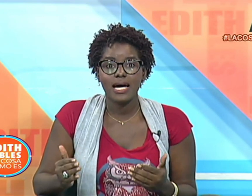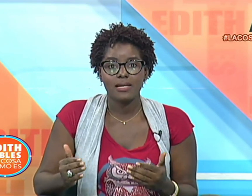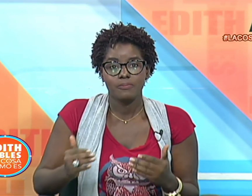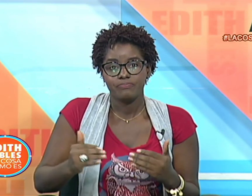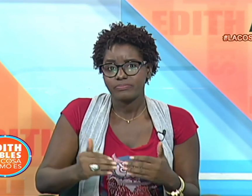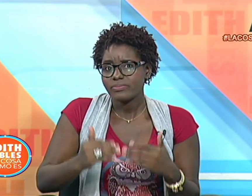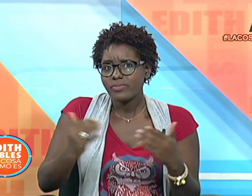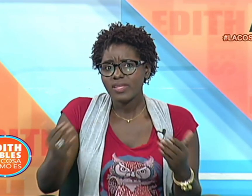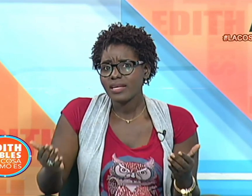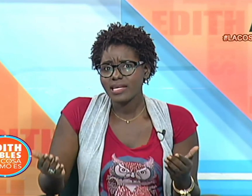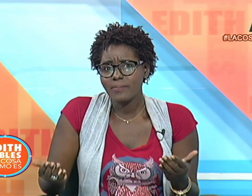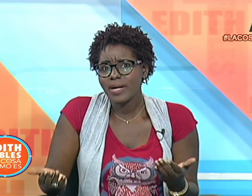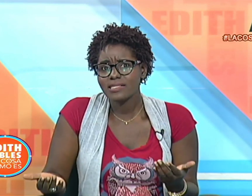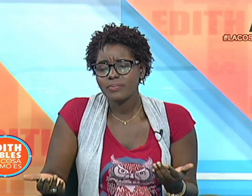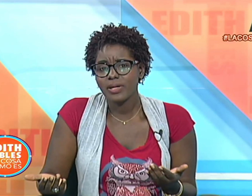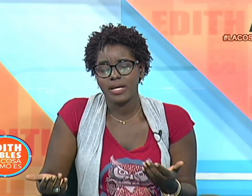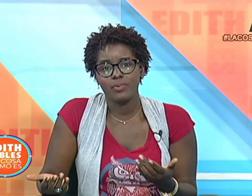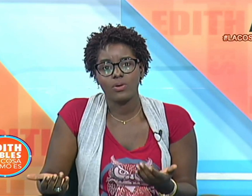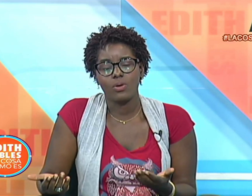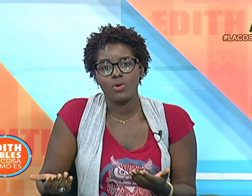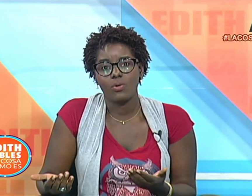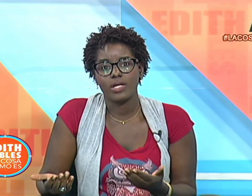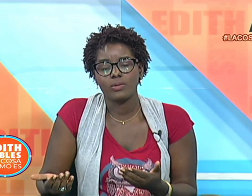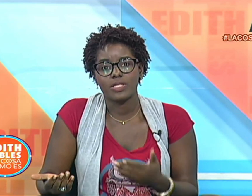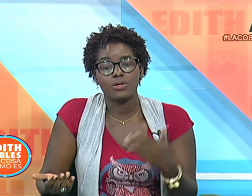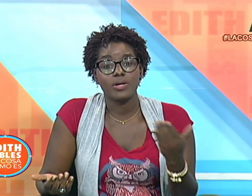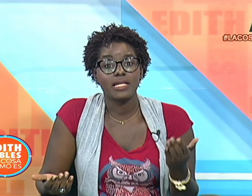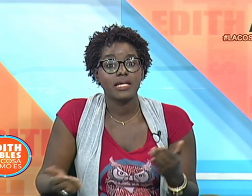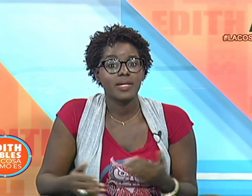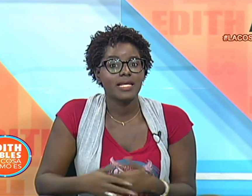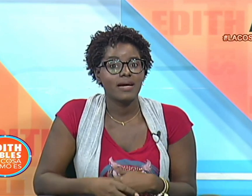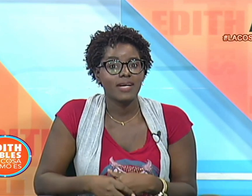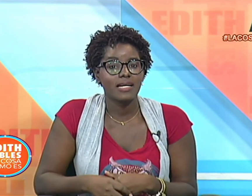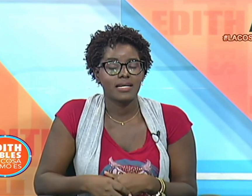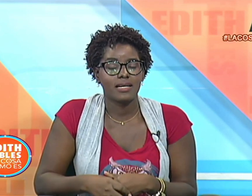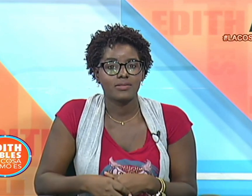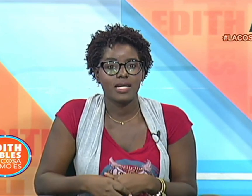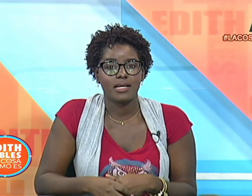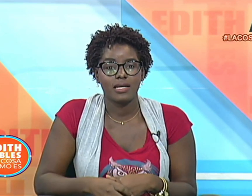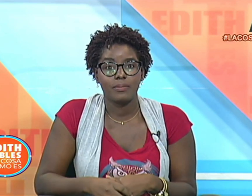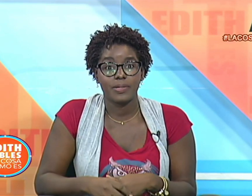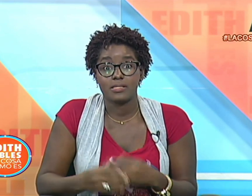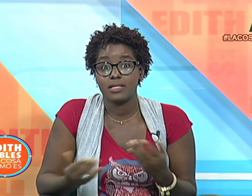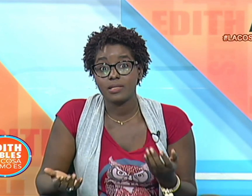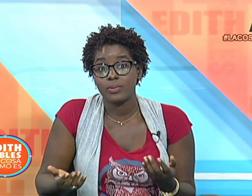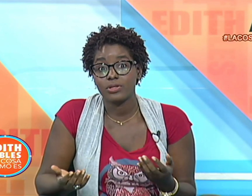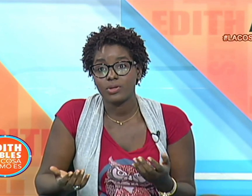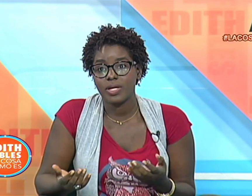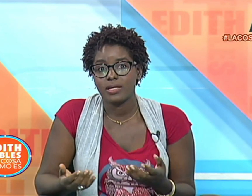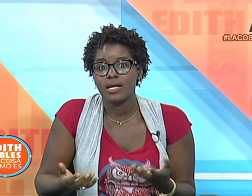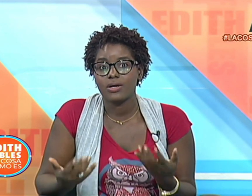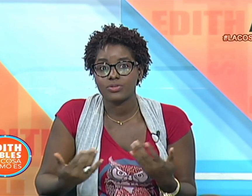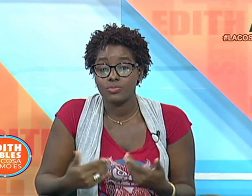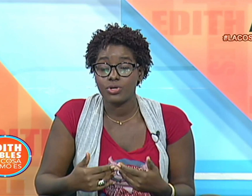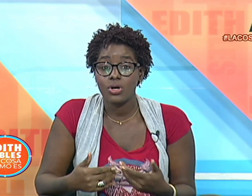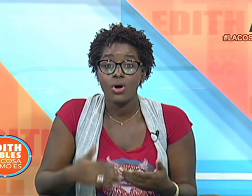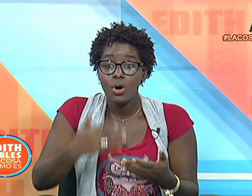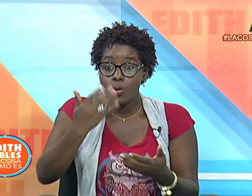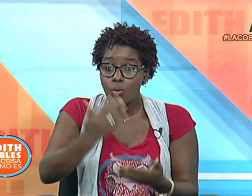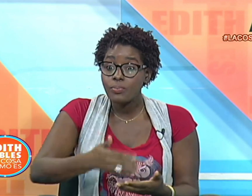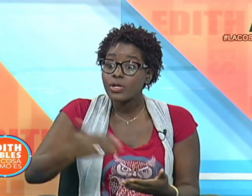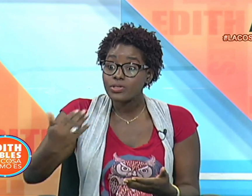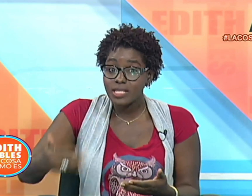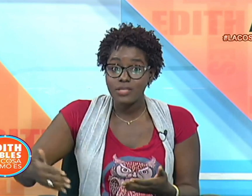evitar que pase por ejemplo como cuando pasó con el tema de la banca o sea que el presidente hipólito mejía asumió